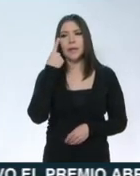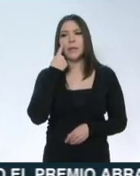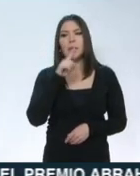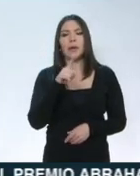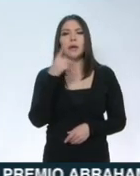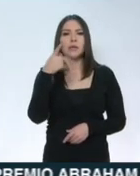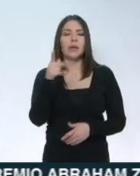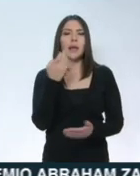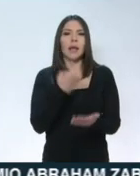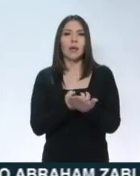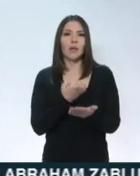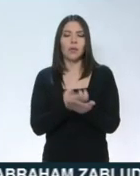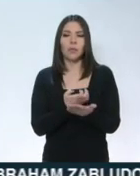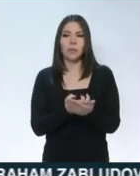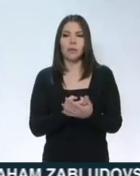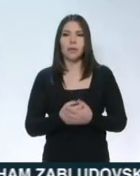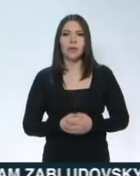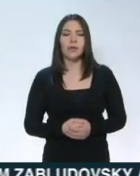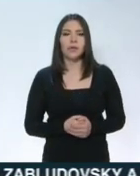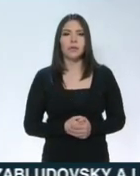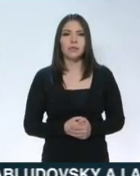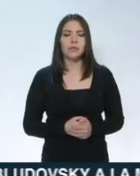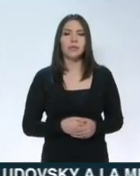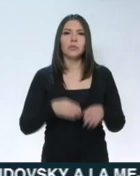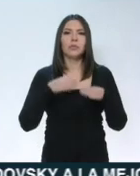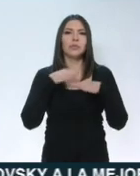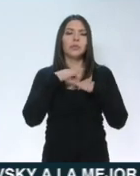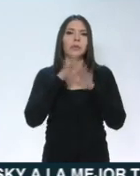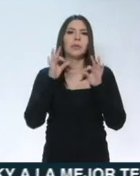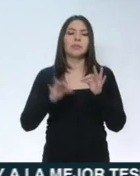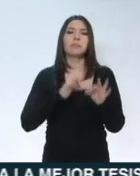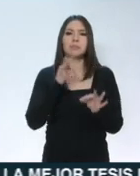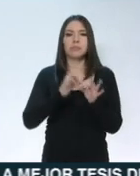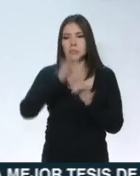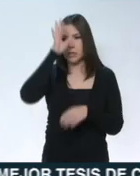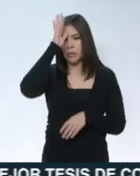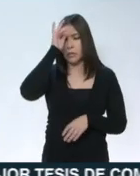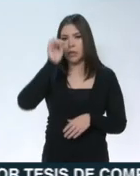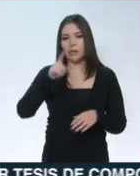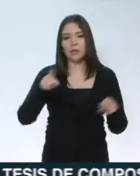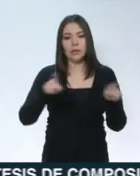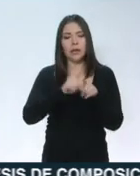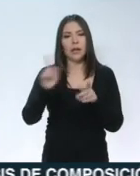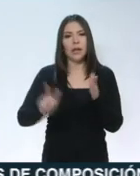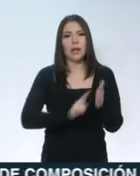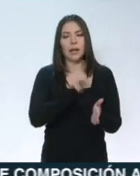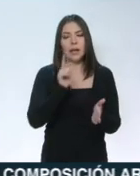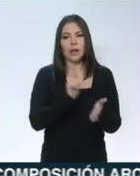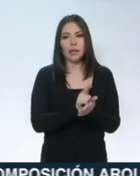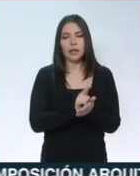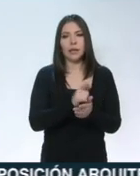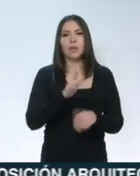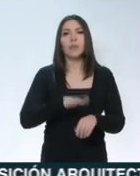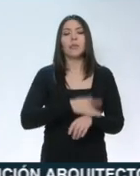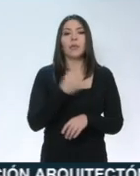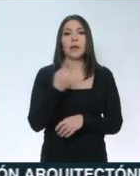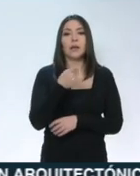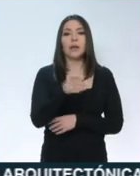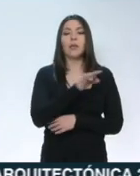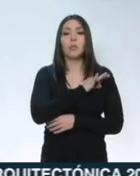una economía legal, formal, que es el hecho de que